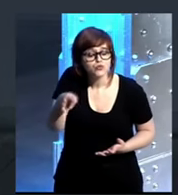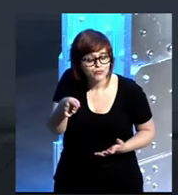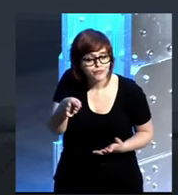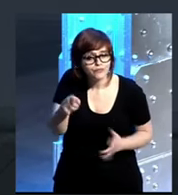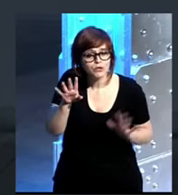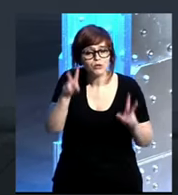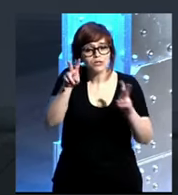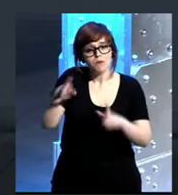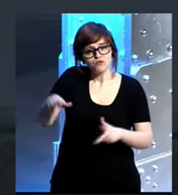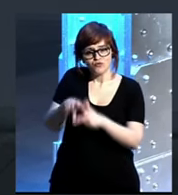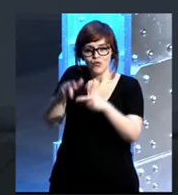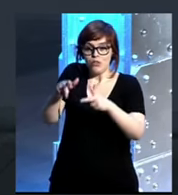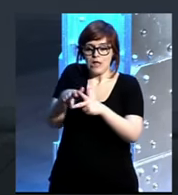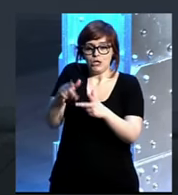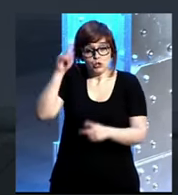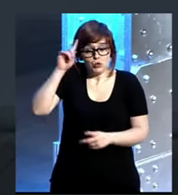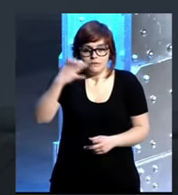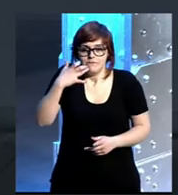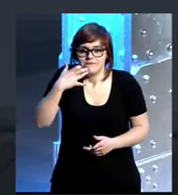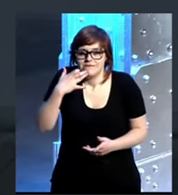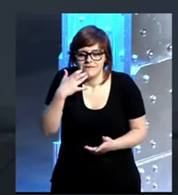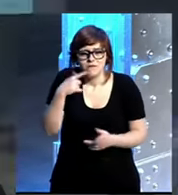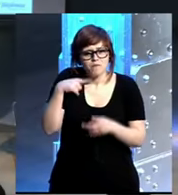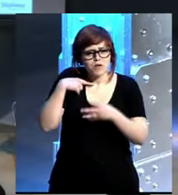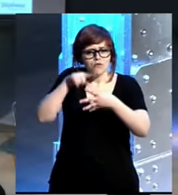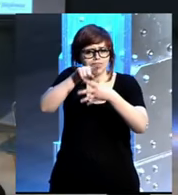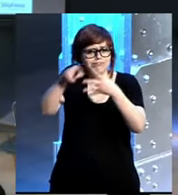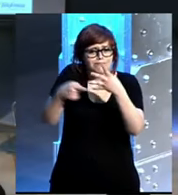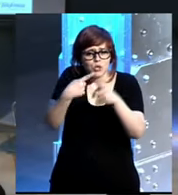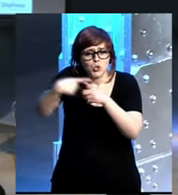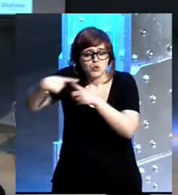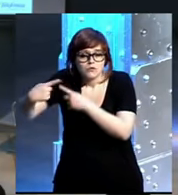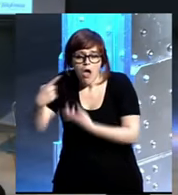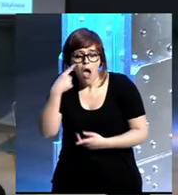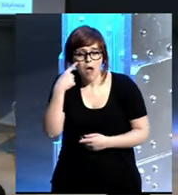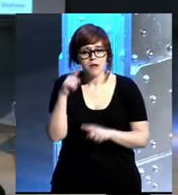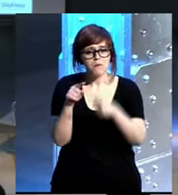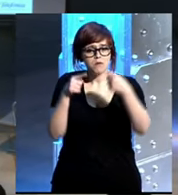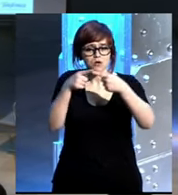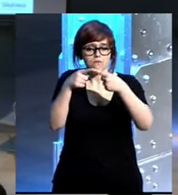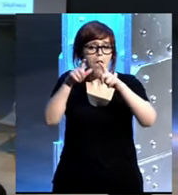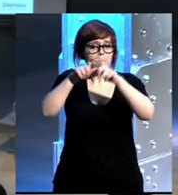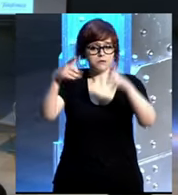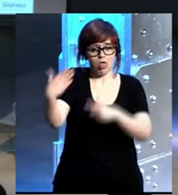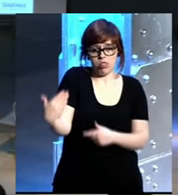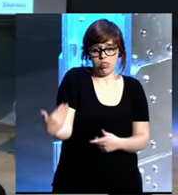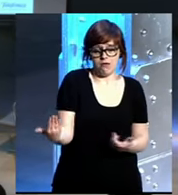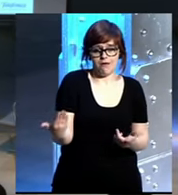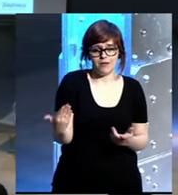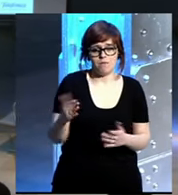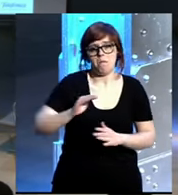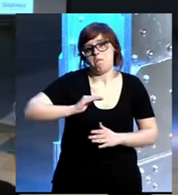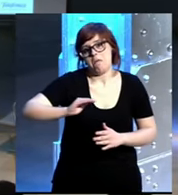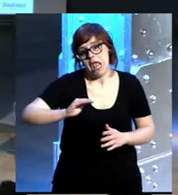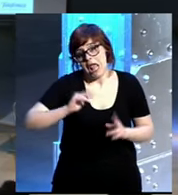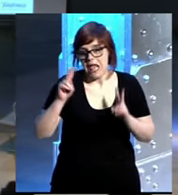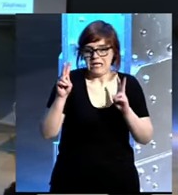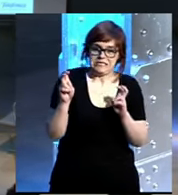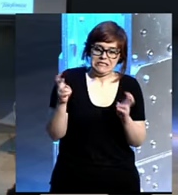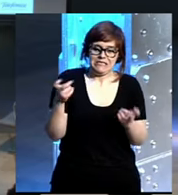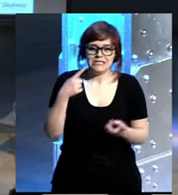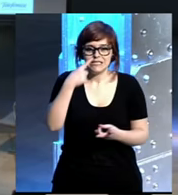no sé si son falsos mitos o son otras cosas. Nos encontramos con cosas. Primero, las empresas son malas. Cuando digo que son malas, es